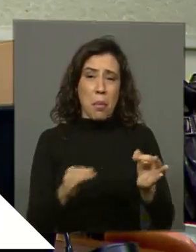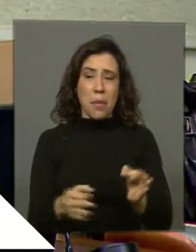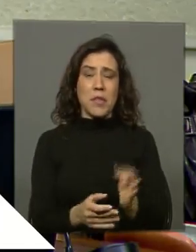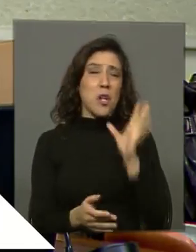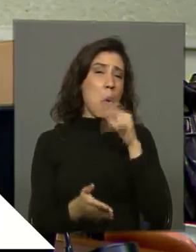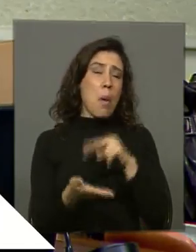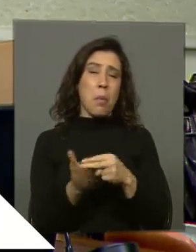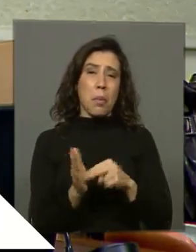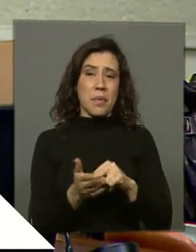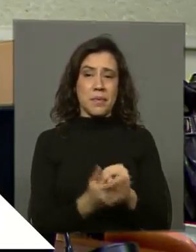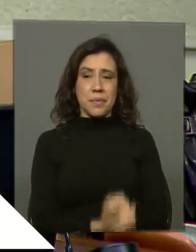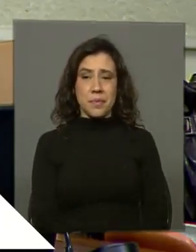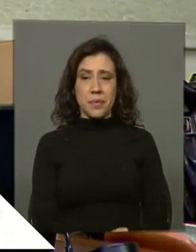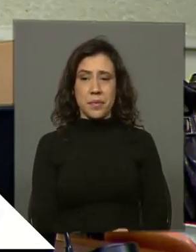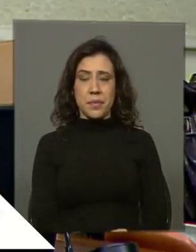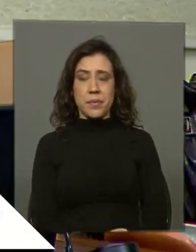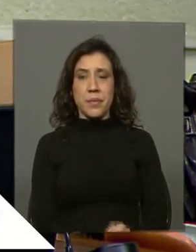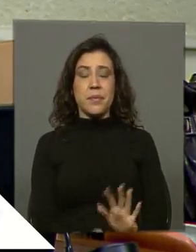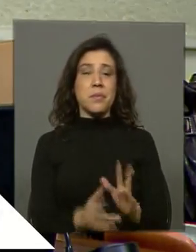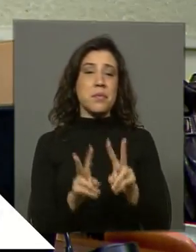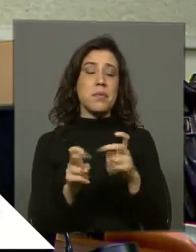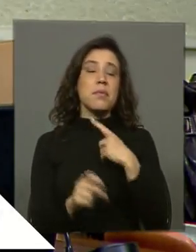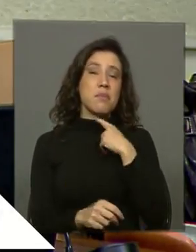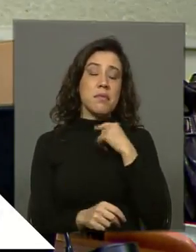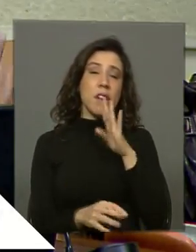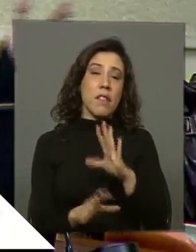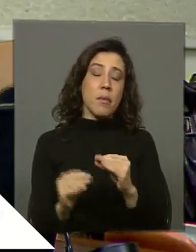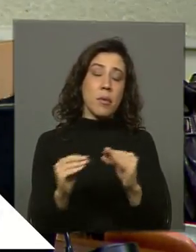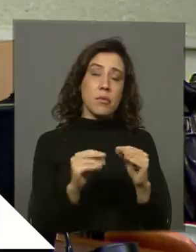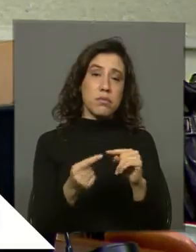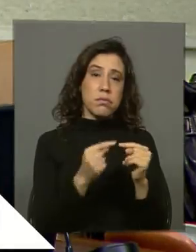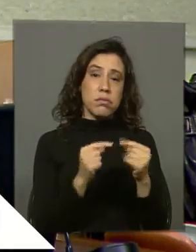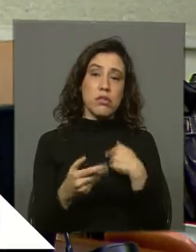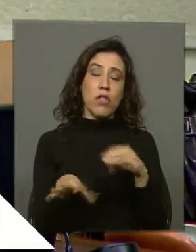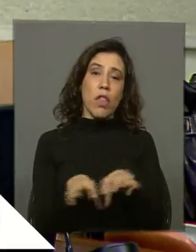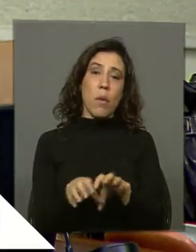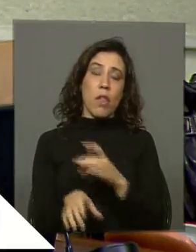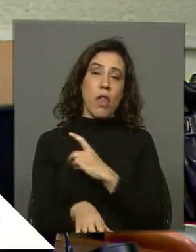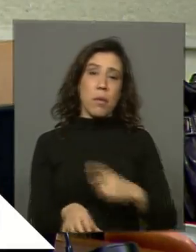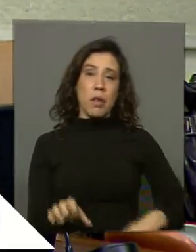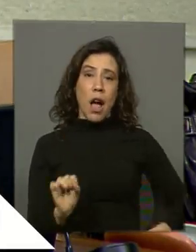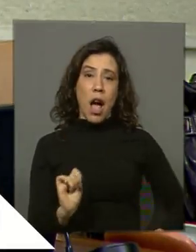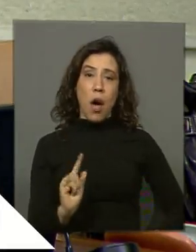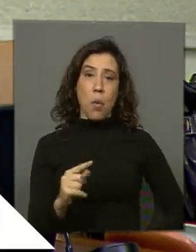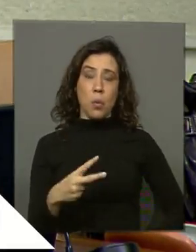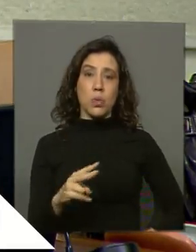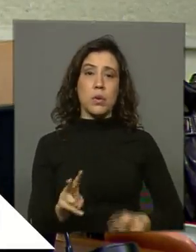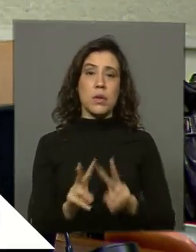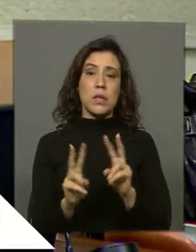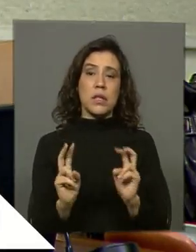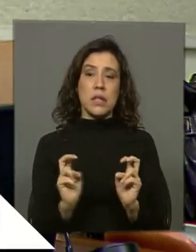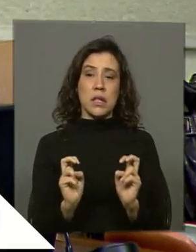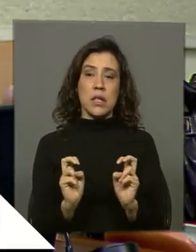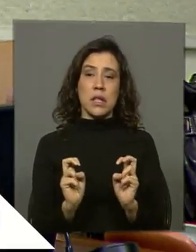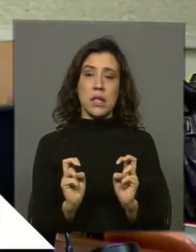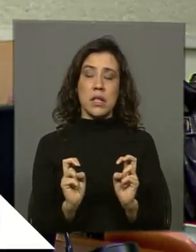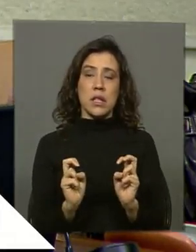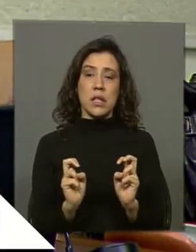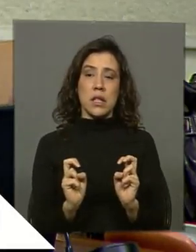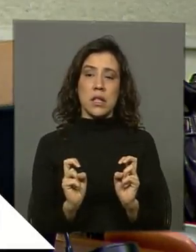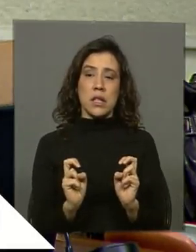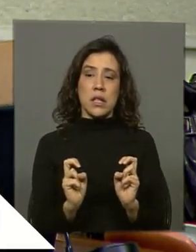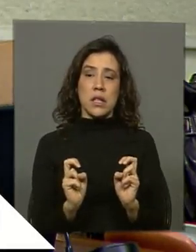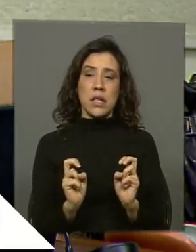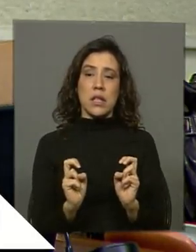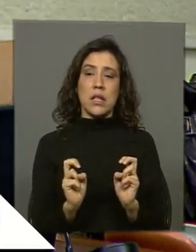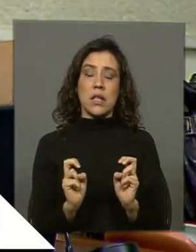ese problema quizás una cosa interesante que deberíamos discutir y comparto con el diputado Aut lo que tiene que ver con los